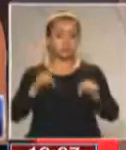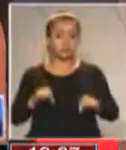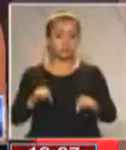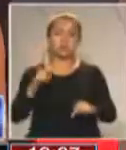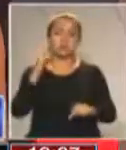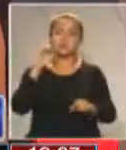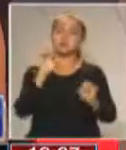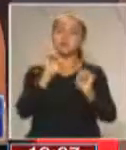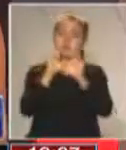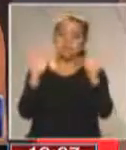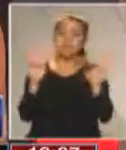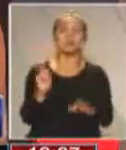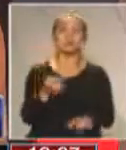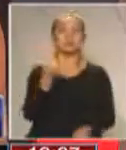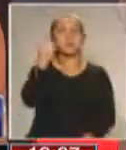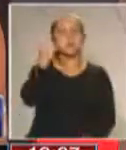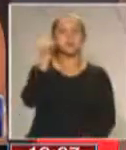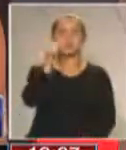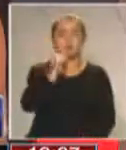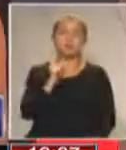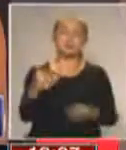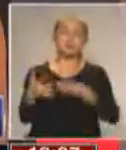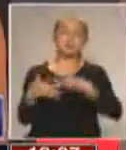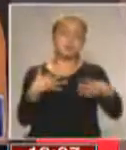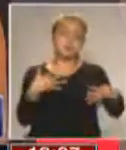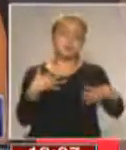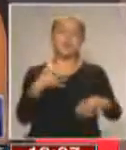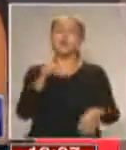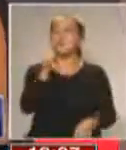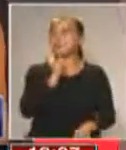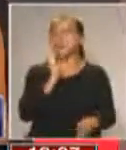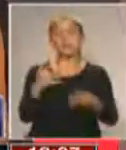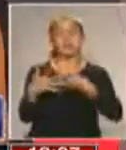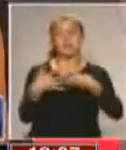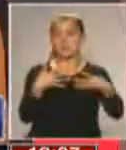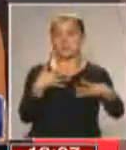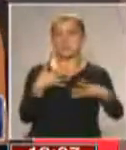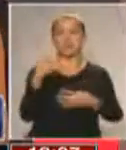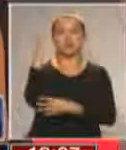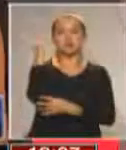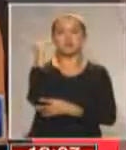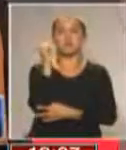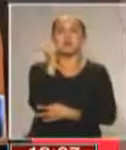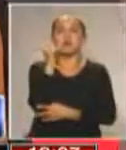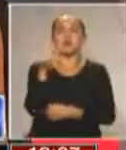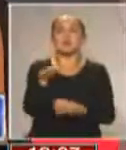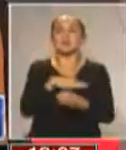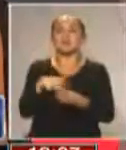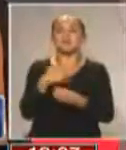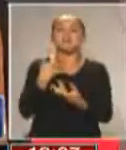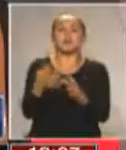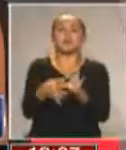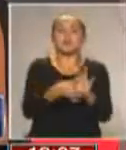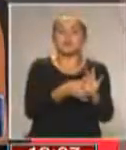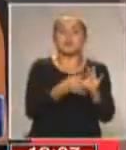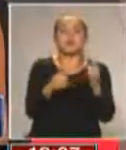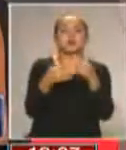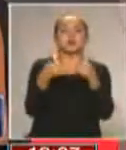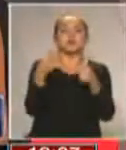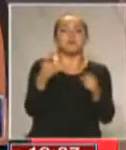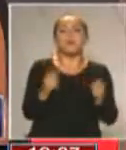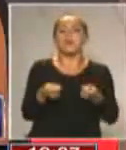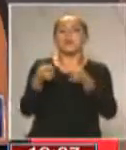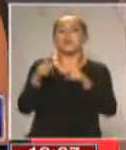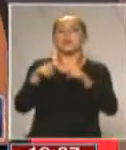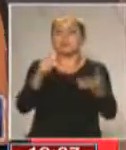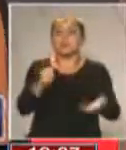pero claramente nosotros pensamos que hay falta de transparencia. Hay falta de transparencia, no se sabe bien cuáles son las circunstancias que rodean la entrega de este